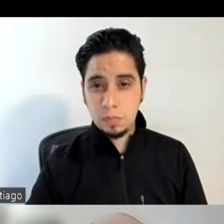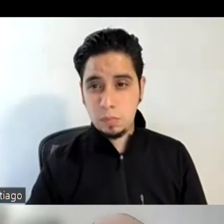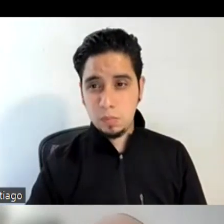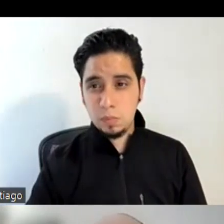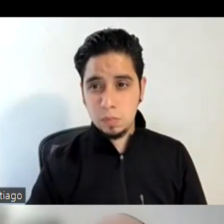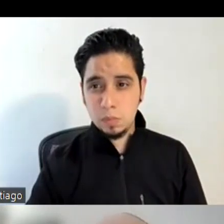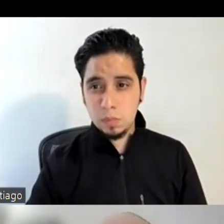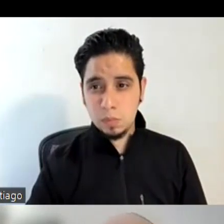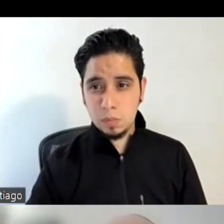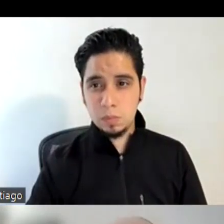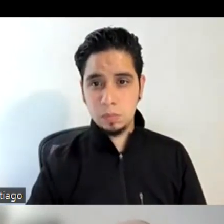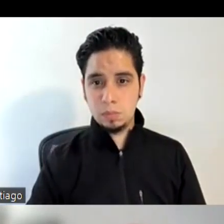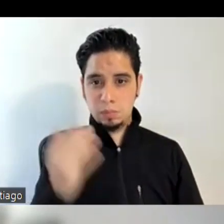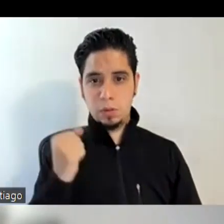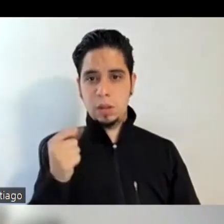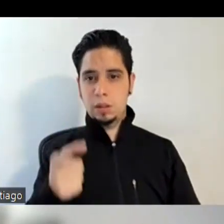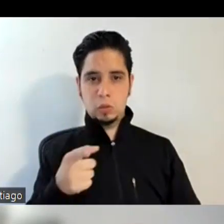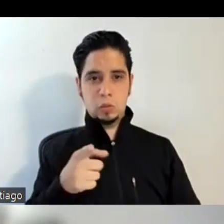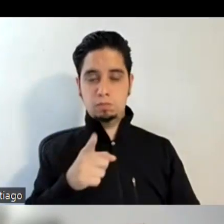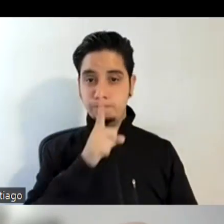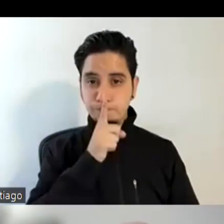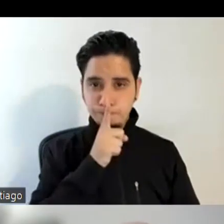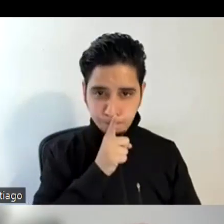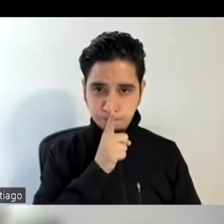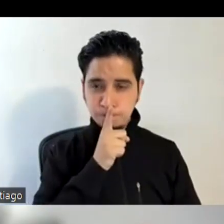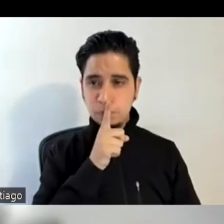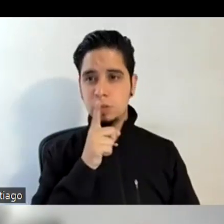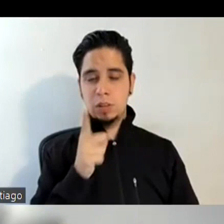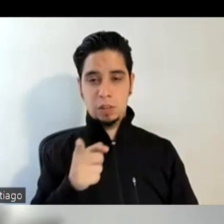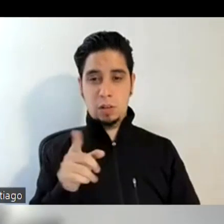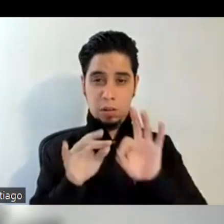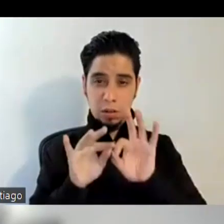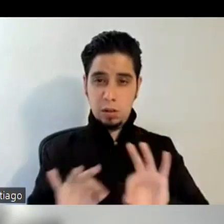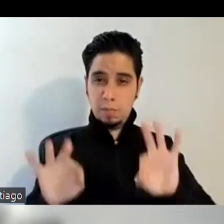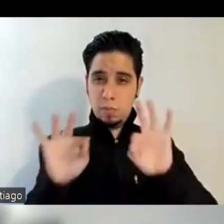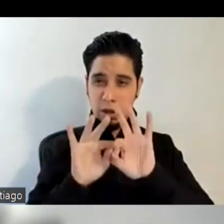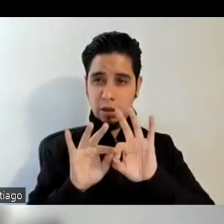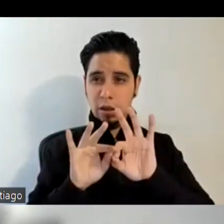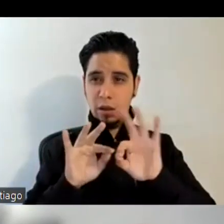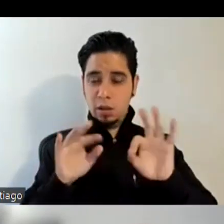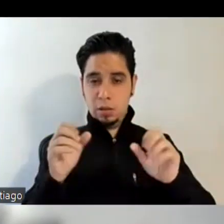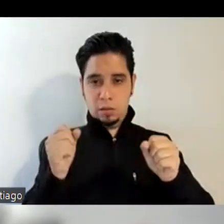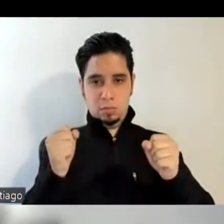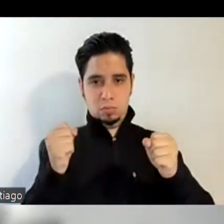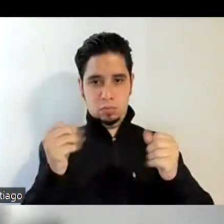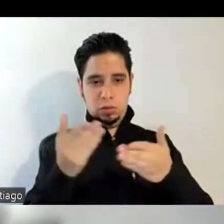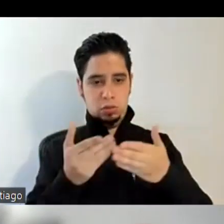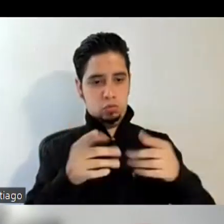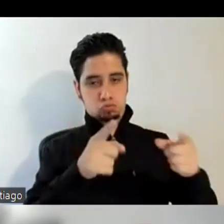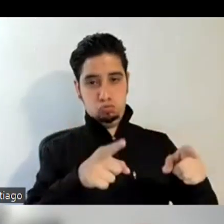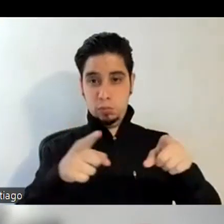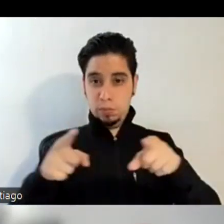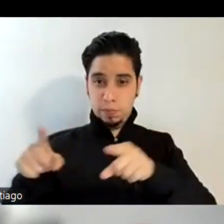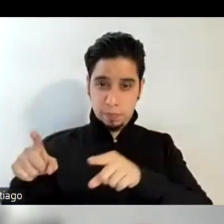Pasó mucho. Porque de eso no se habla, ¿entiendes? Exacto. Y eso es lo meritorio dentro de tanta cosa que nos has